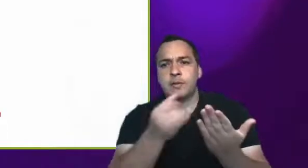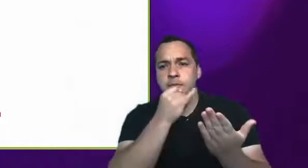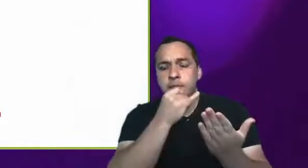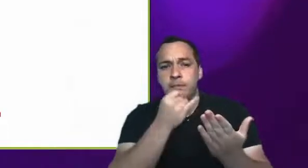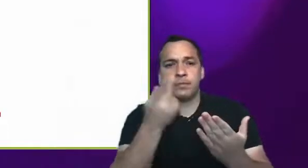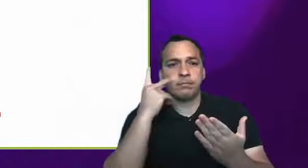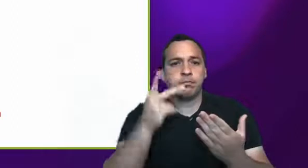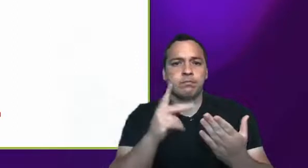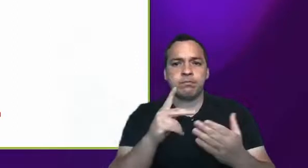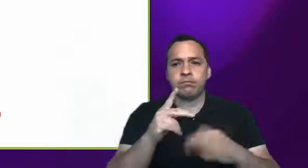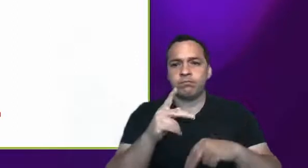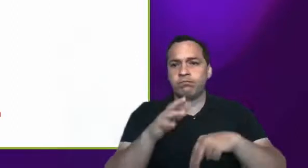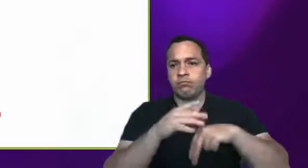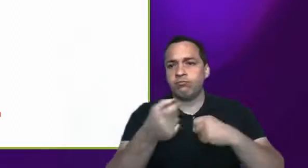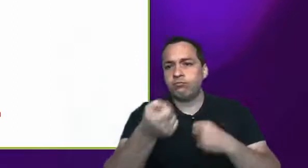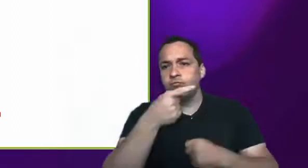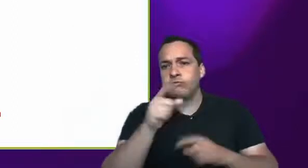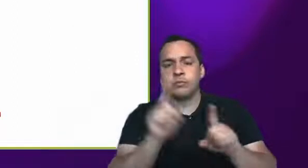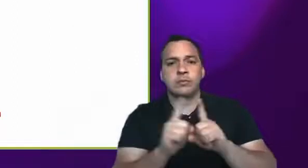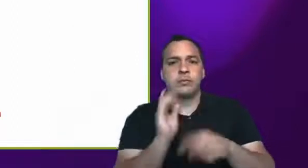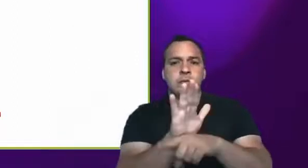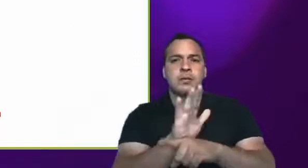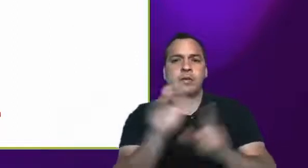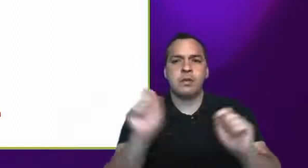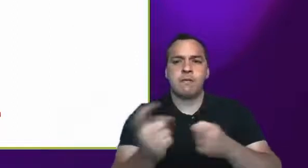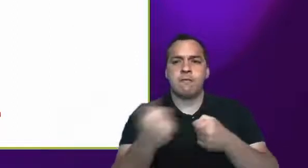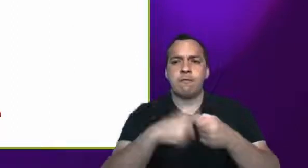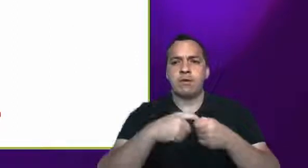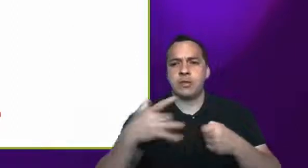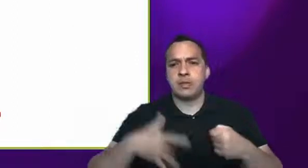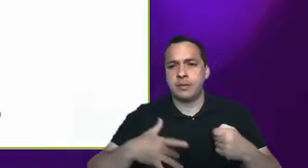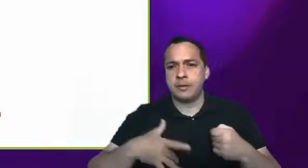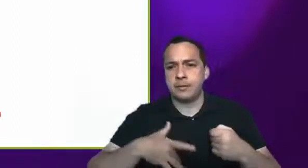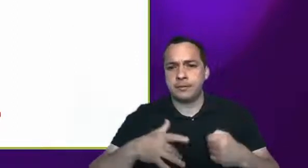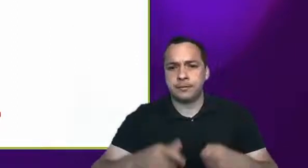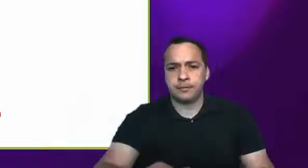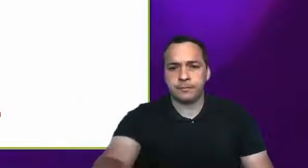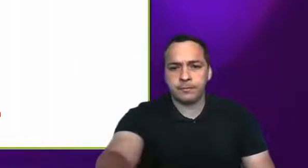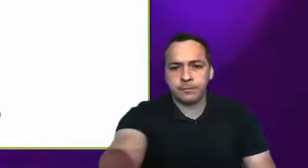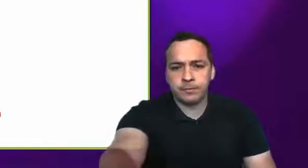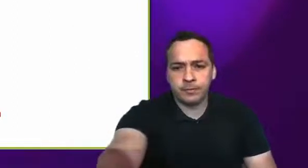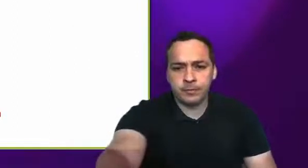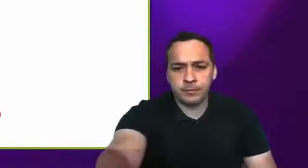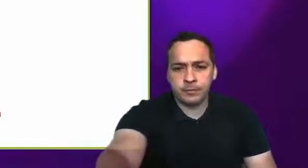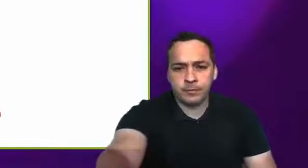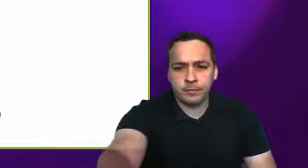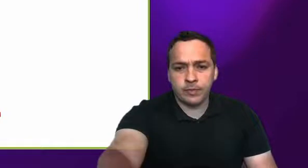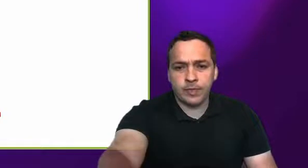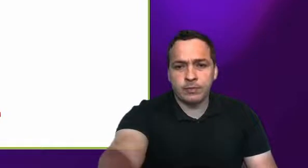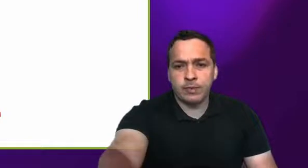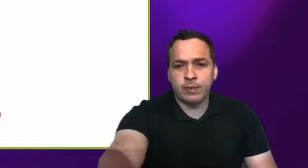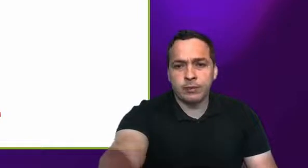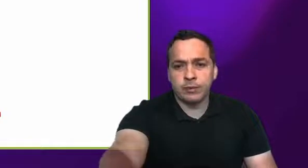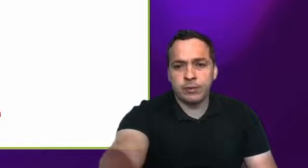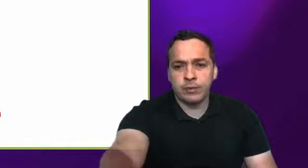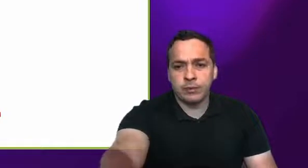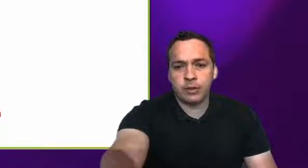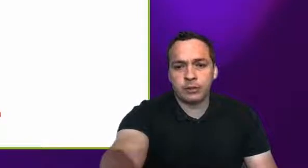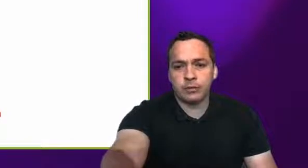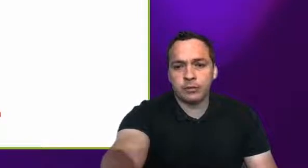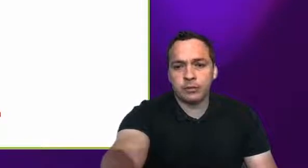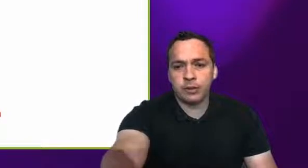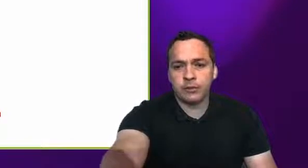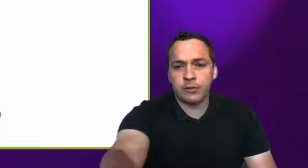hígado. En los últimos años, Ángela Yunos adquirió nuestros criterios